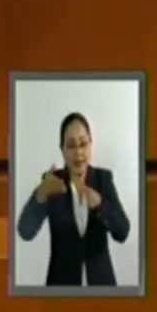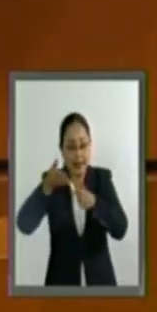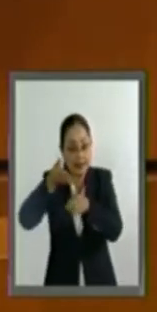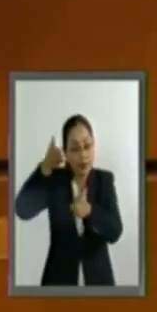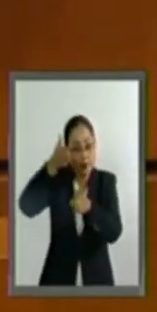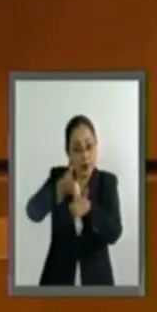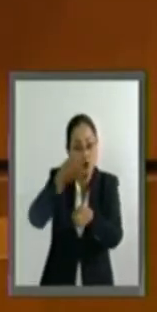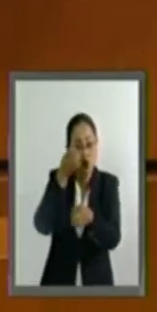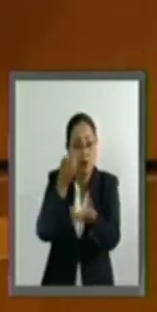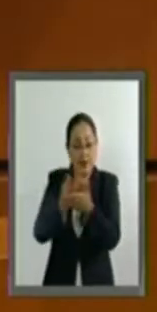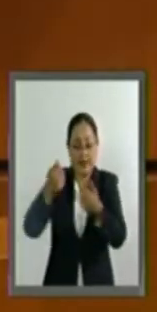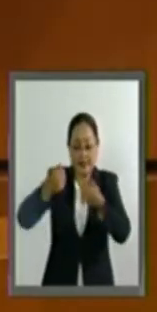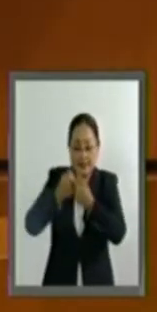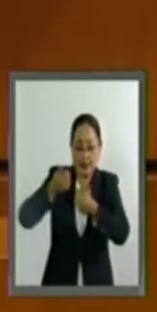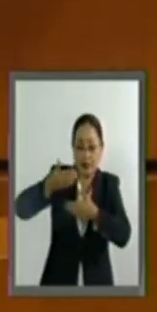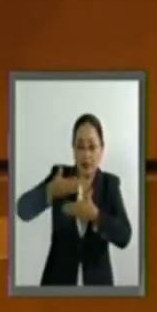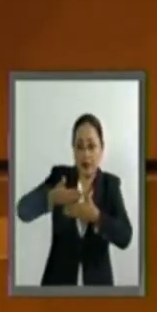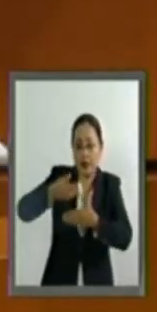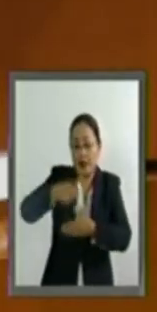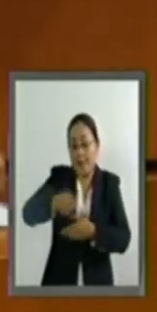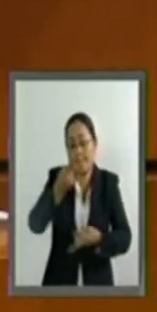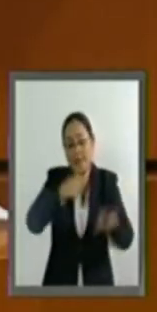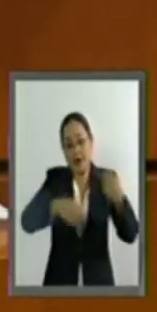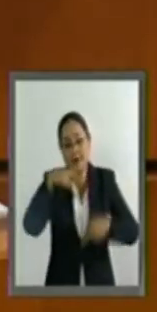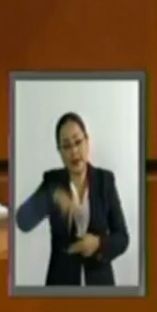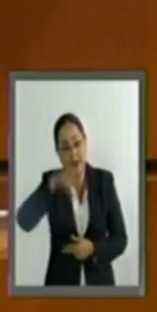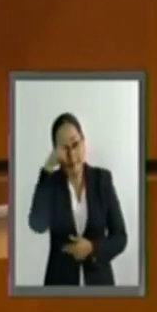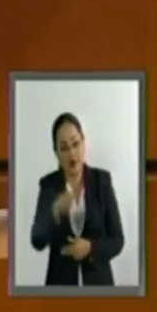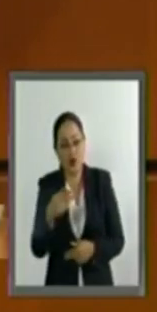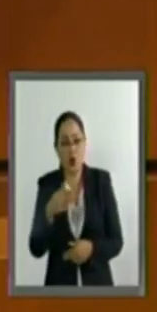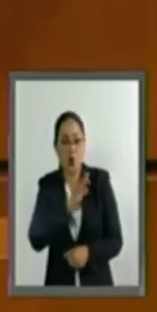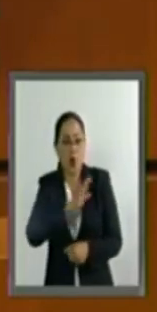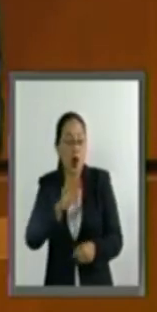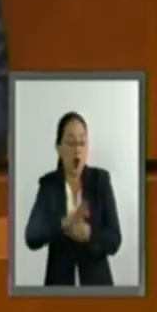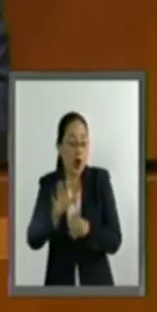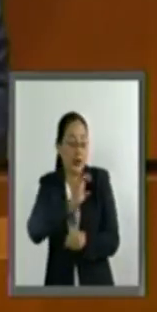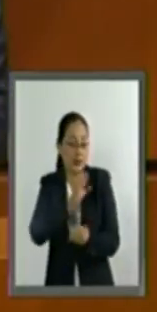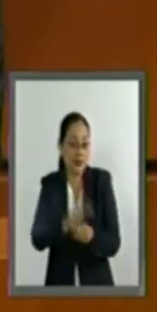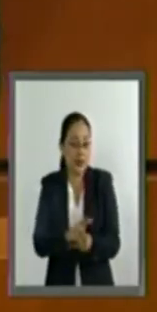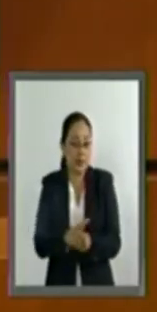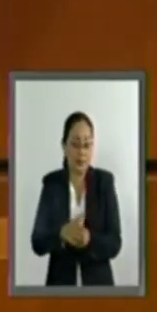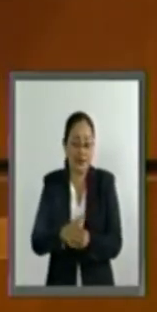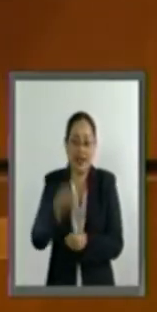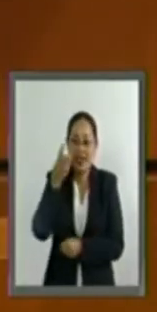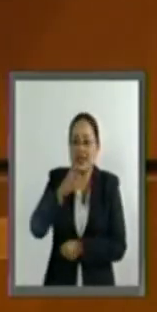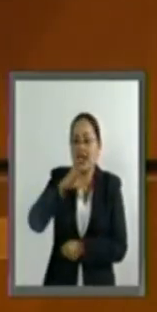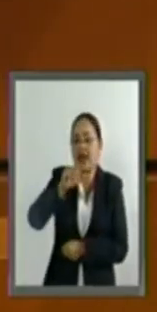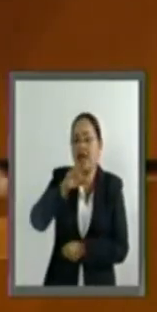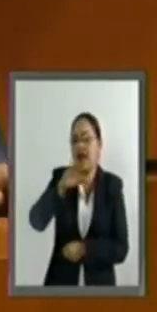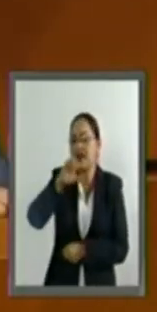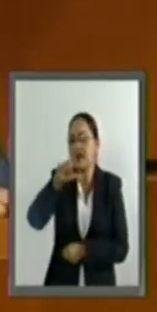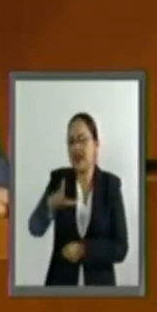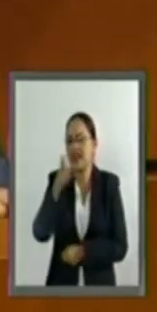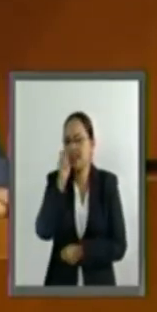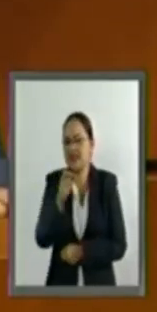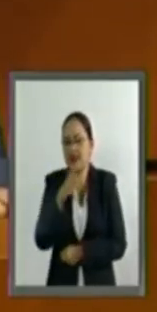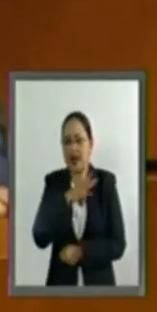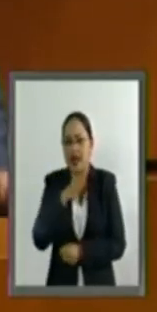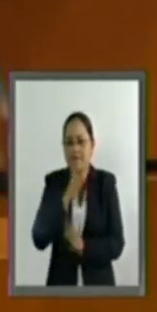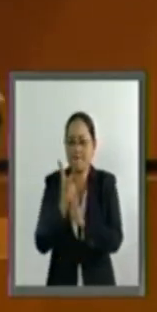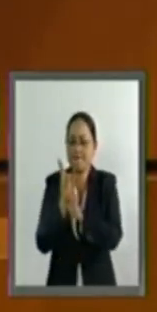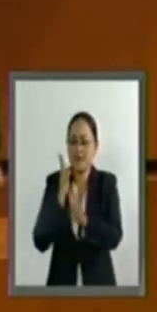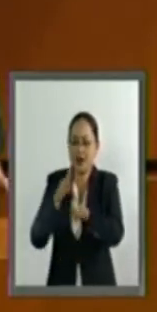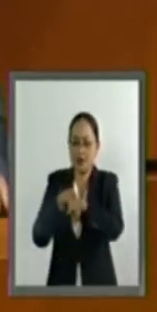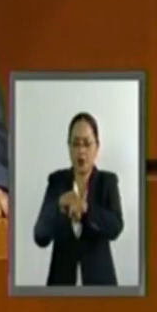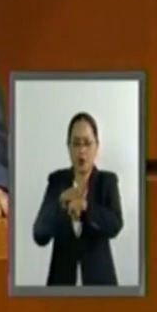concreto, con nacionales repatriados. Esta propuesta del carril migrante se trata de una fila o